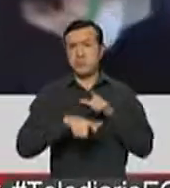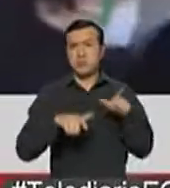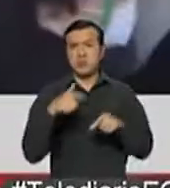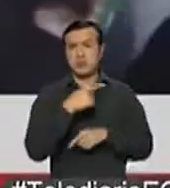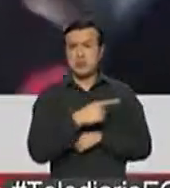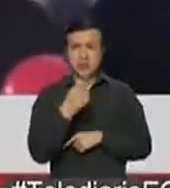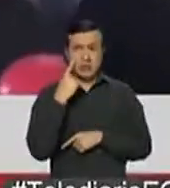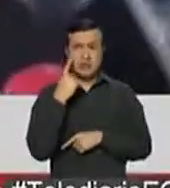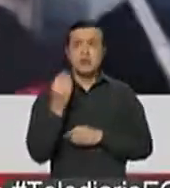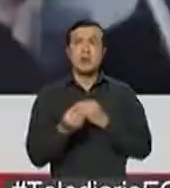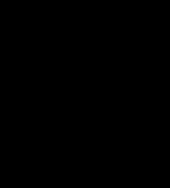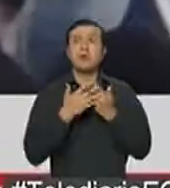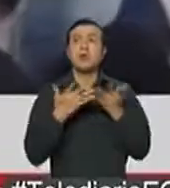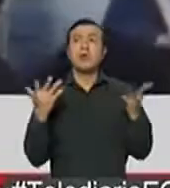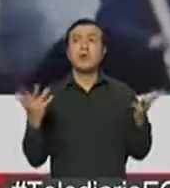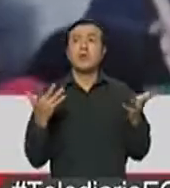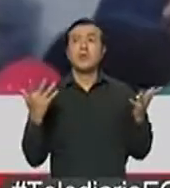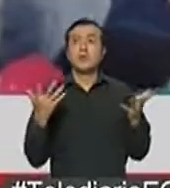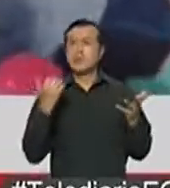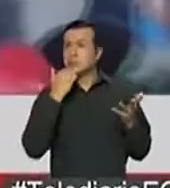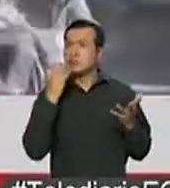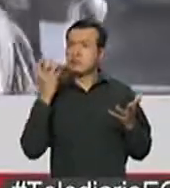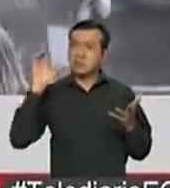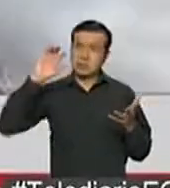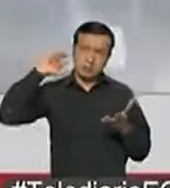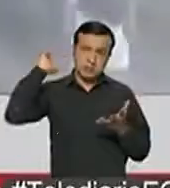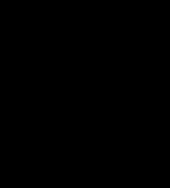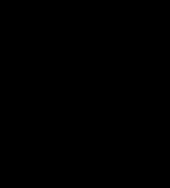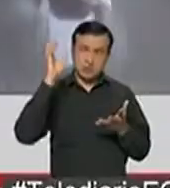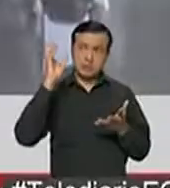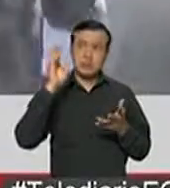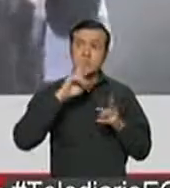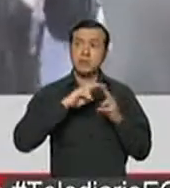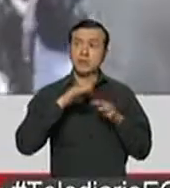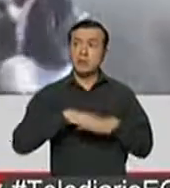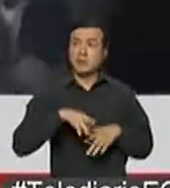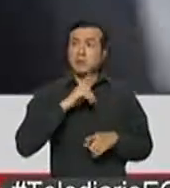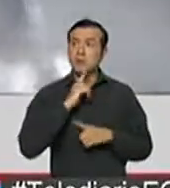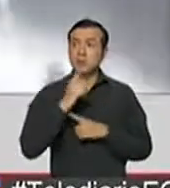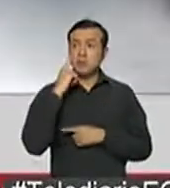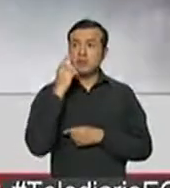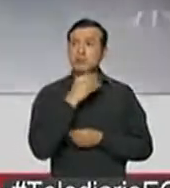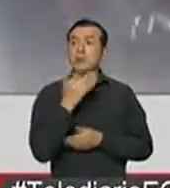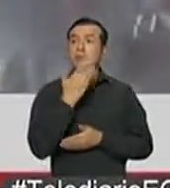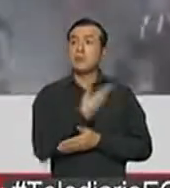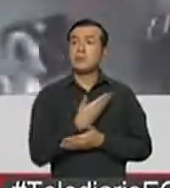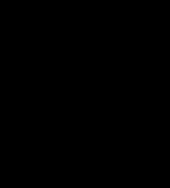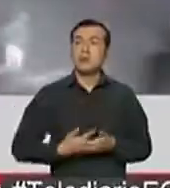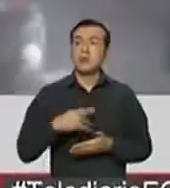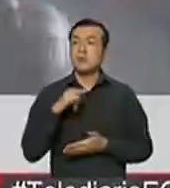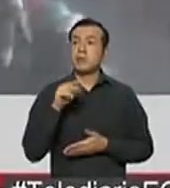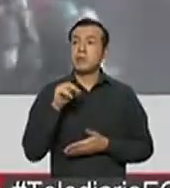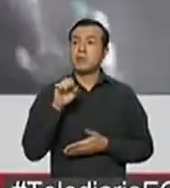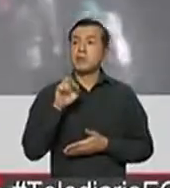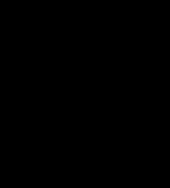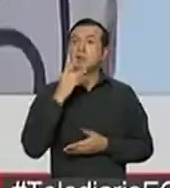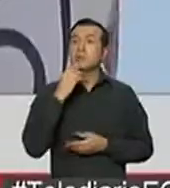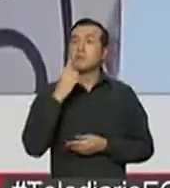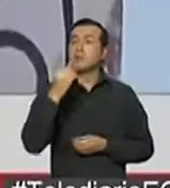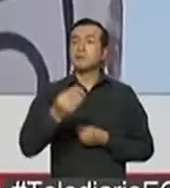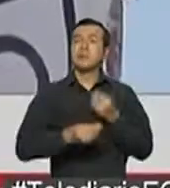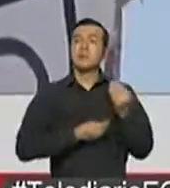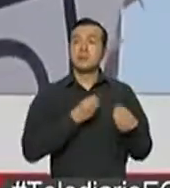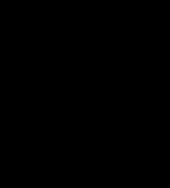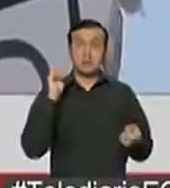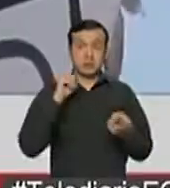manifestantes que respondían con el lanzamiento de piedras. En ese contexto, se conoció que el presidente Sebastián Piñera descendió hasta